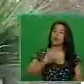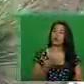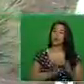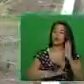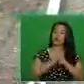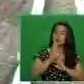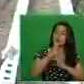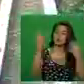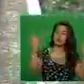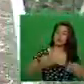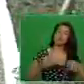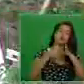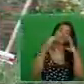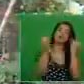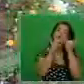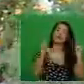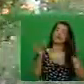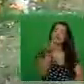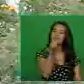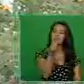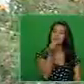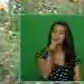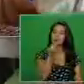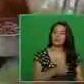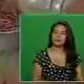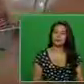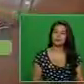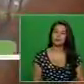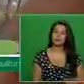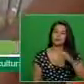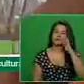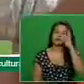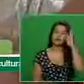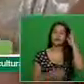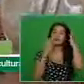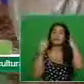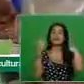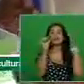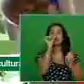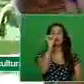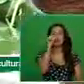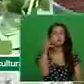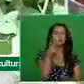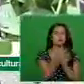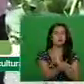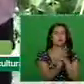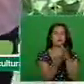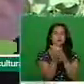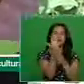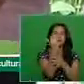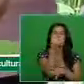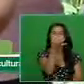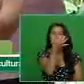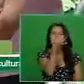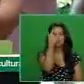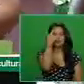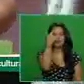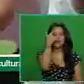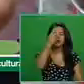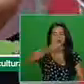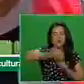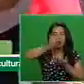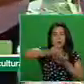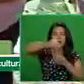y garantice la soberanía agroalimentaria. Semilla de cilantro, fíjense, esto es esto. Nos decía la burguesía que